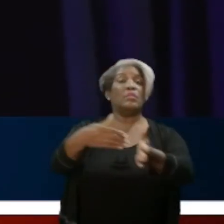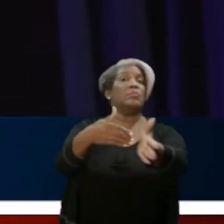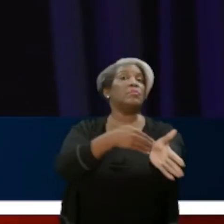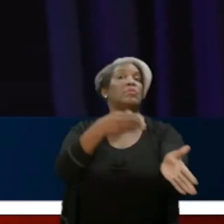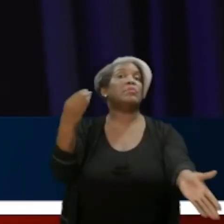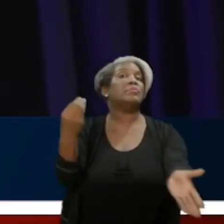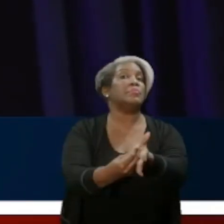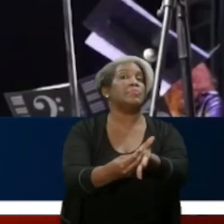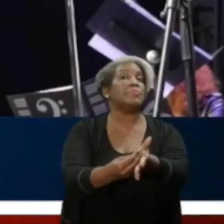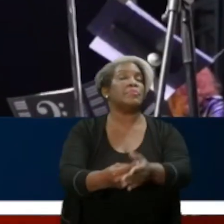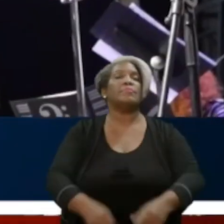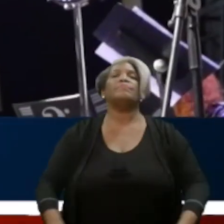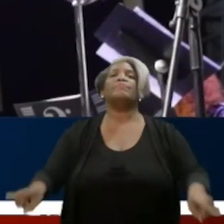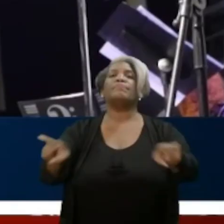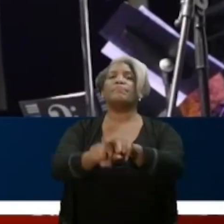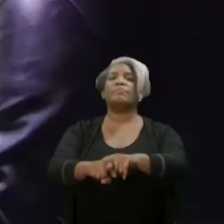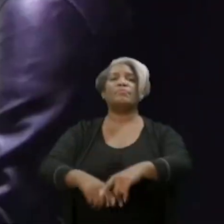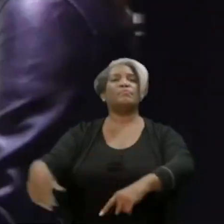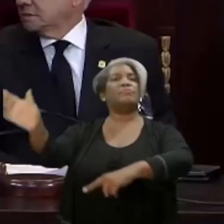al cine,